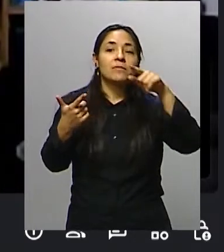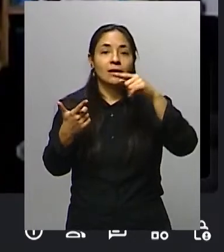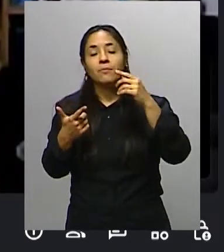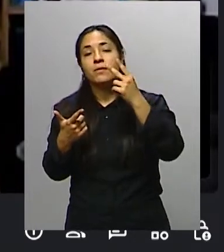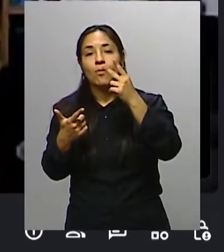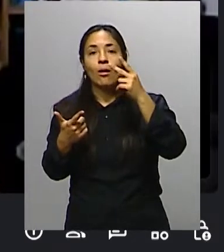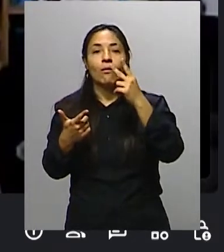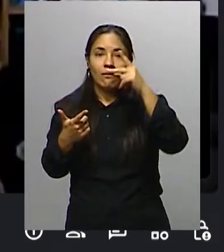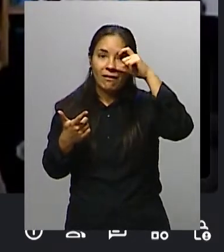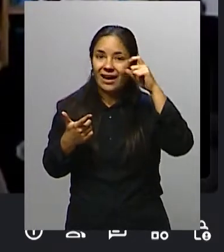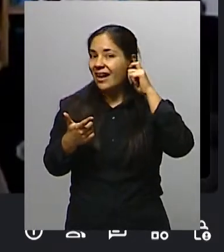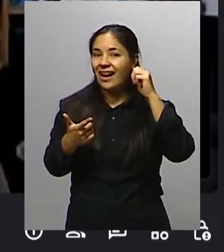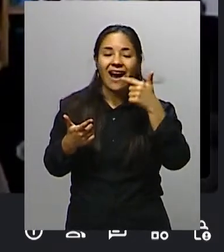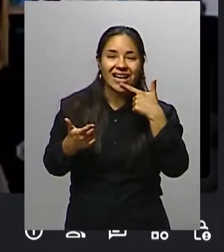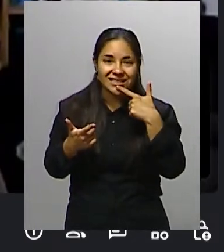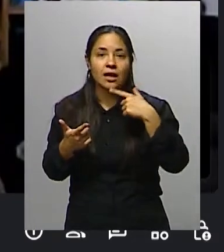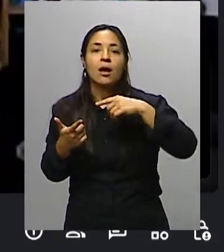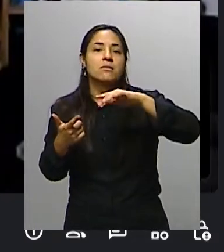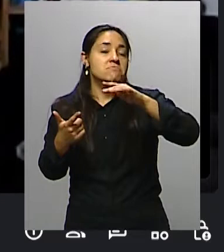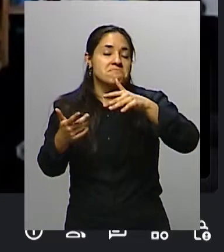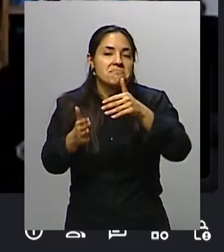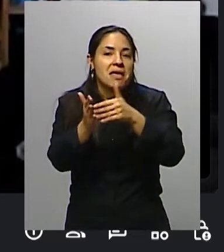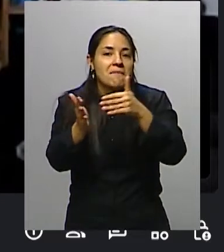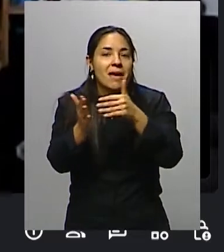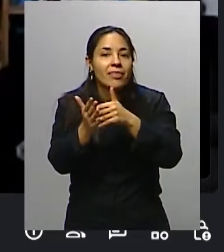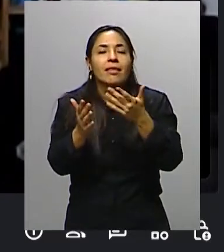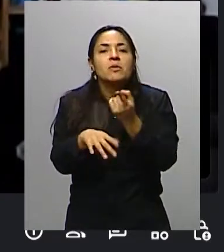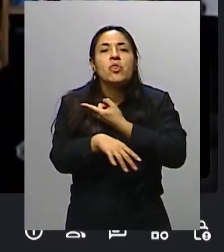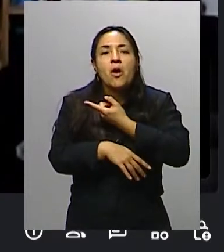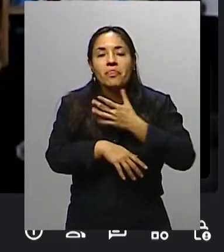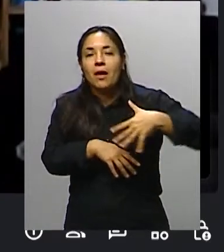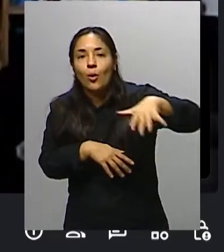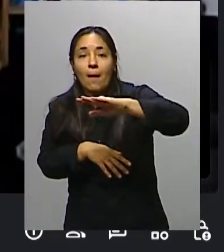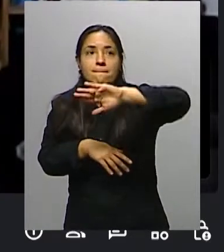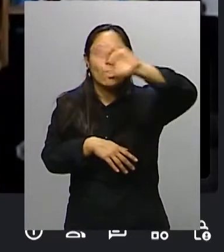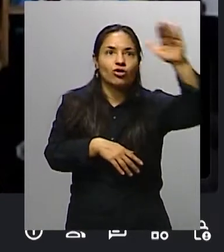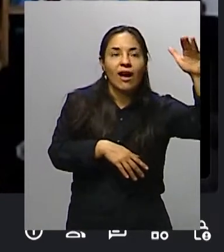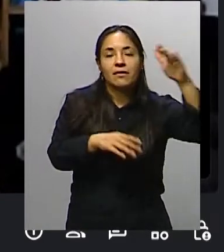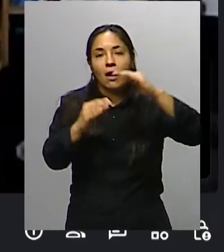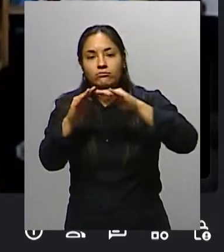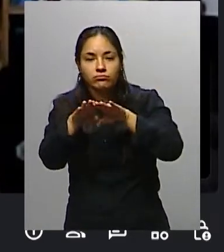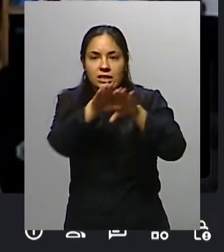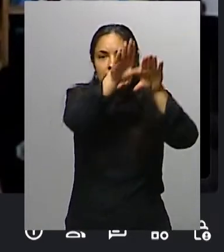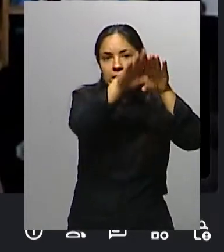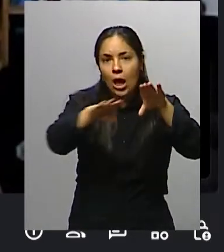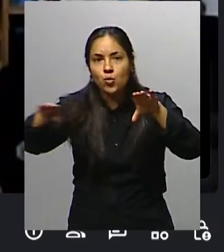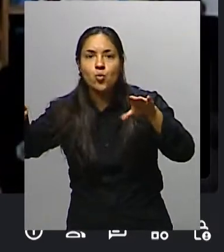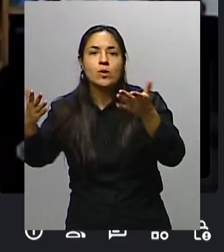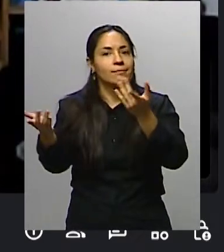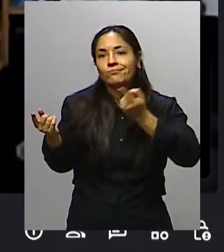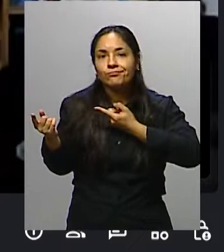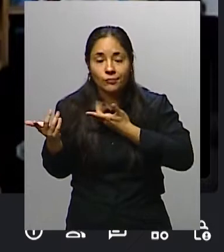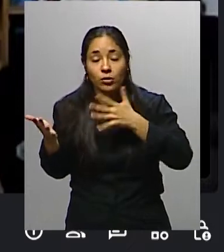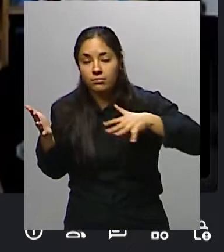vegas, bofedales. Es decir, según el ecosistema que atraviesa el agua y provoca ese cambio, esa